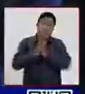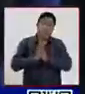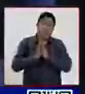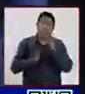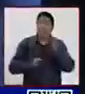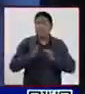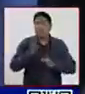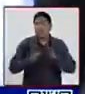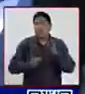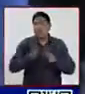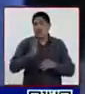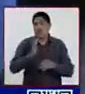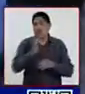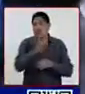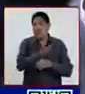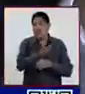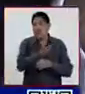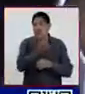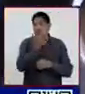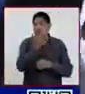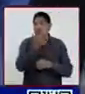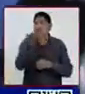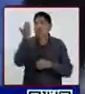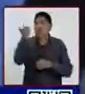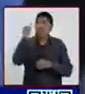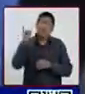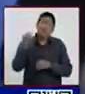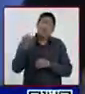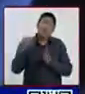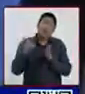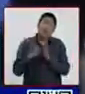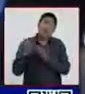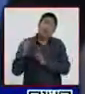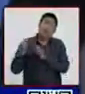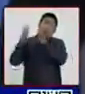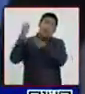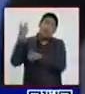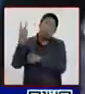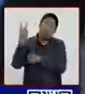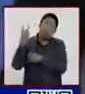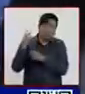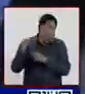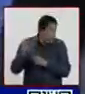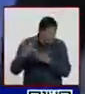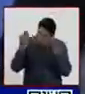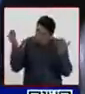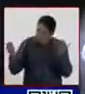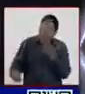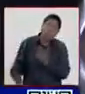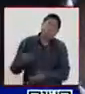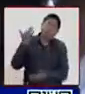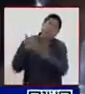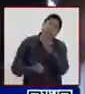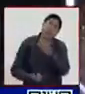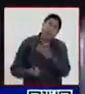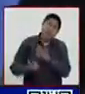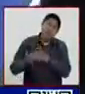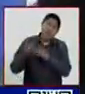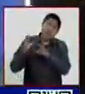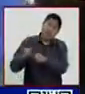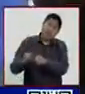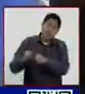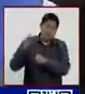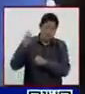justicia por nuestros actos que han cometido el día pasado jueves aquí en Villa del Carmen. Queremos que ese mercado, hermanos de la